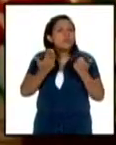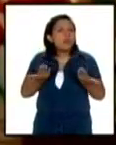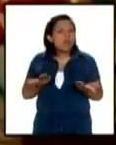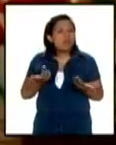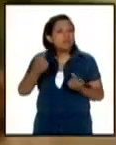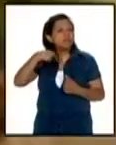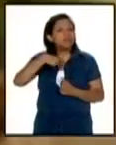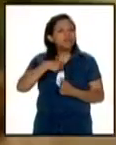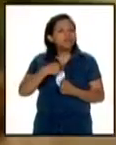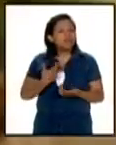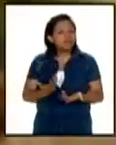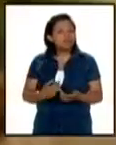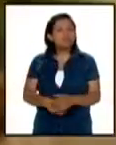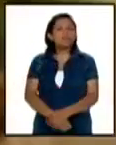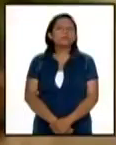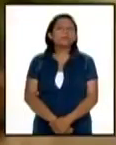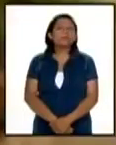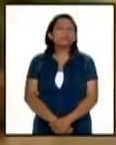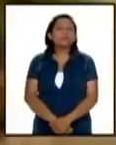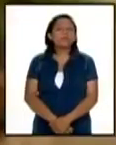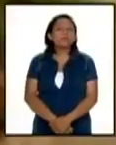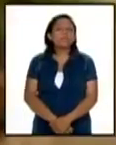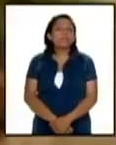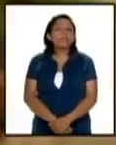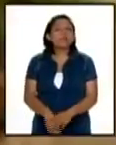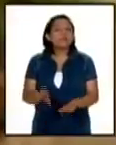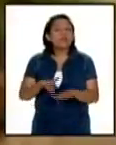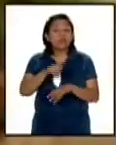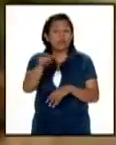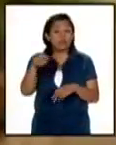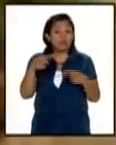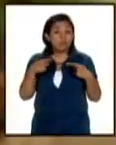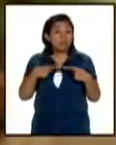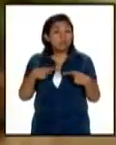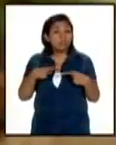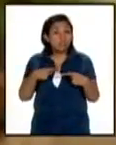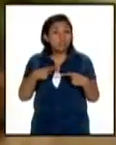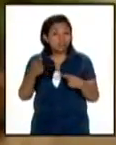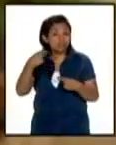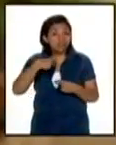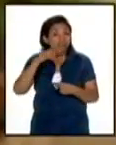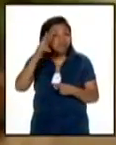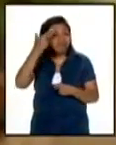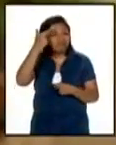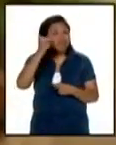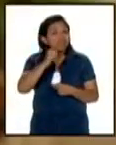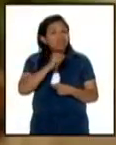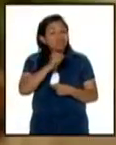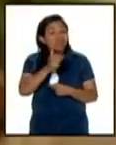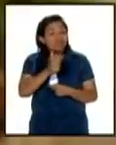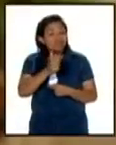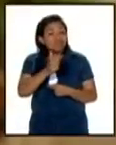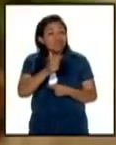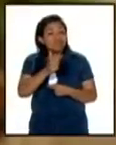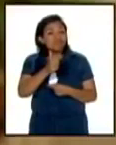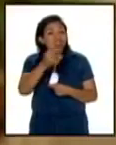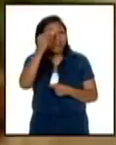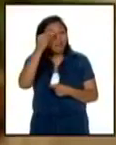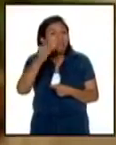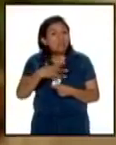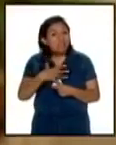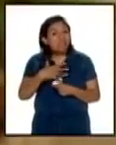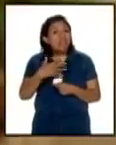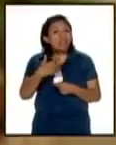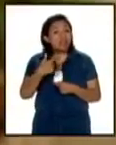uno. Porque ya la gente ya no se acuerda de nosotros, ya no tenemos la